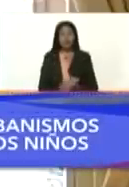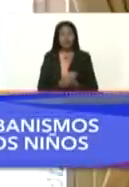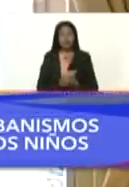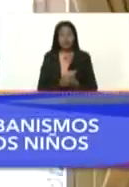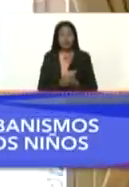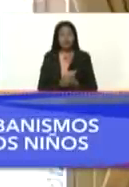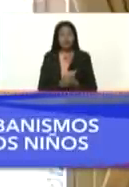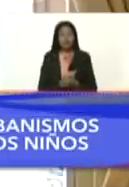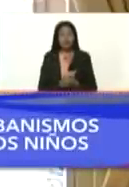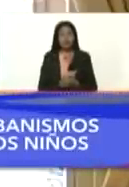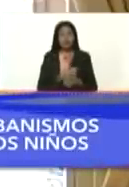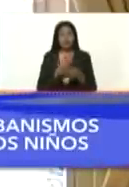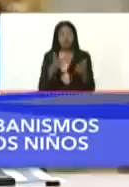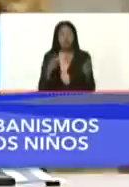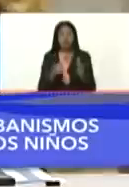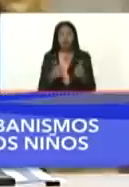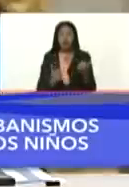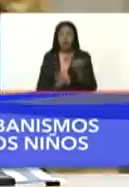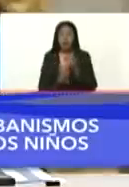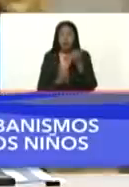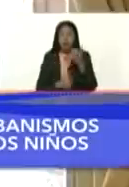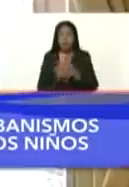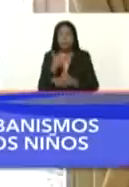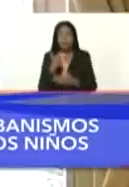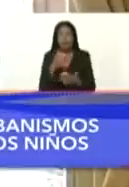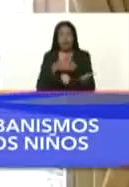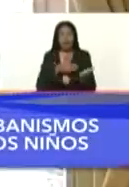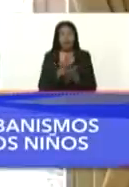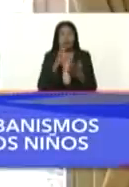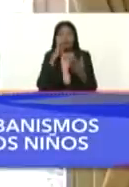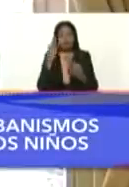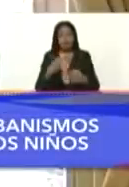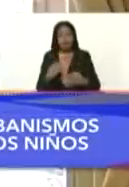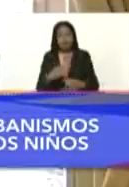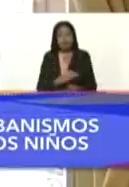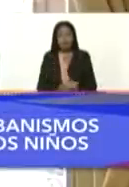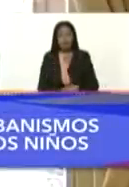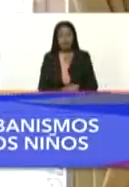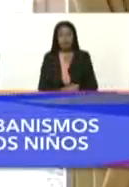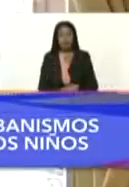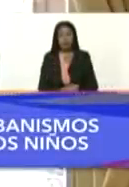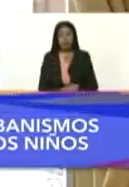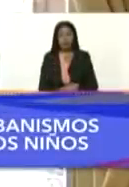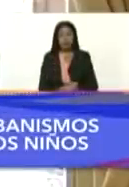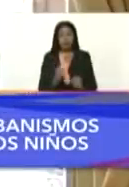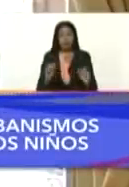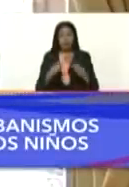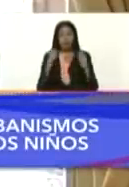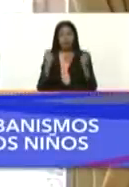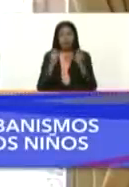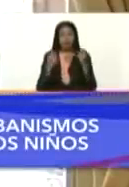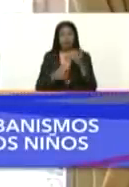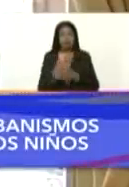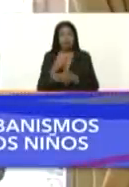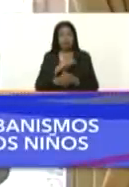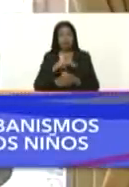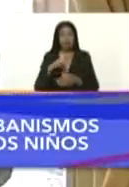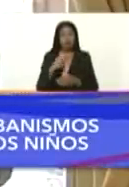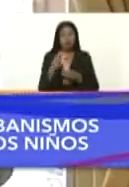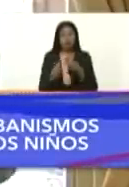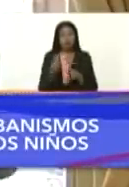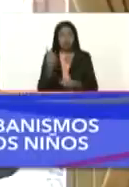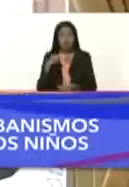una democracia sólida garantista y qué ventaja tan grande tener en